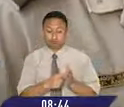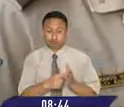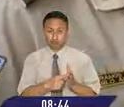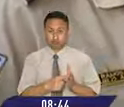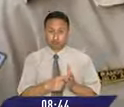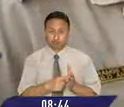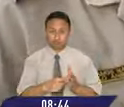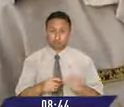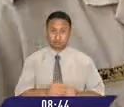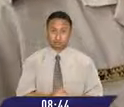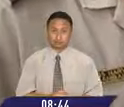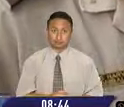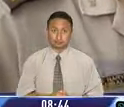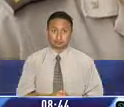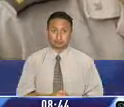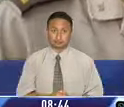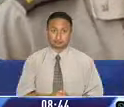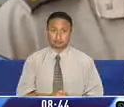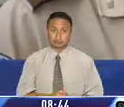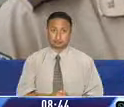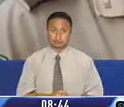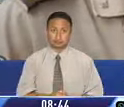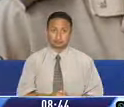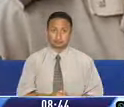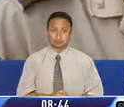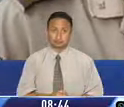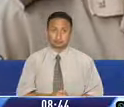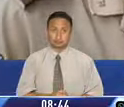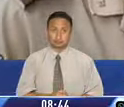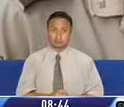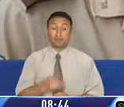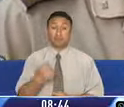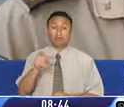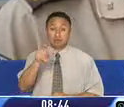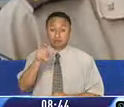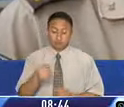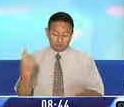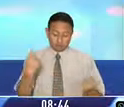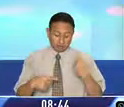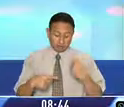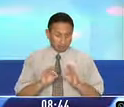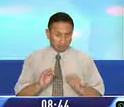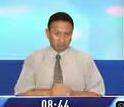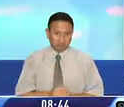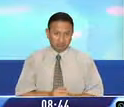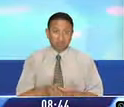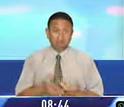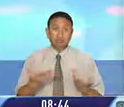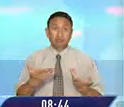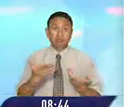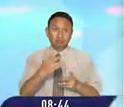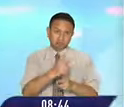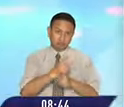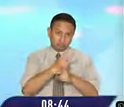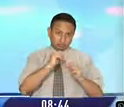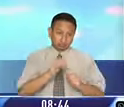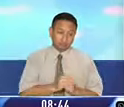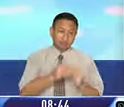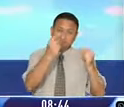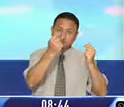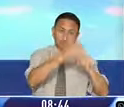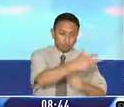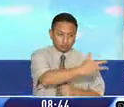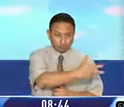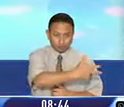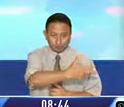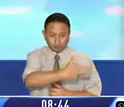fuego en la carrocería, no existe personas heridas. Para proteger su integridad tuvieron que salir sin regresar